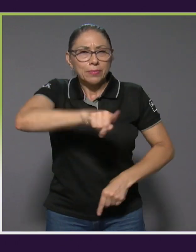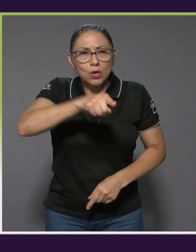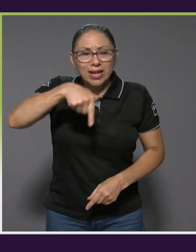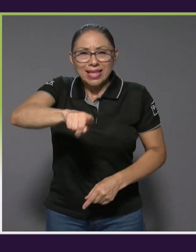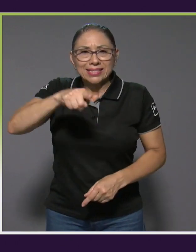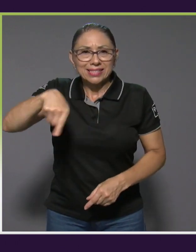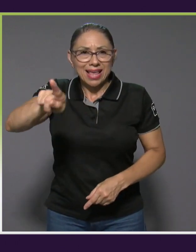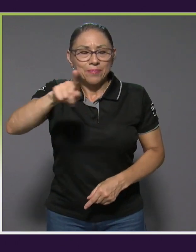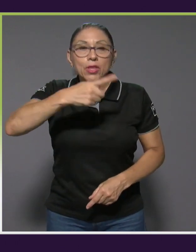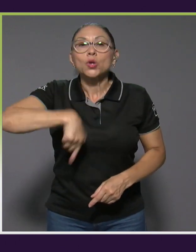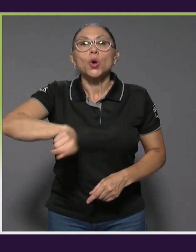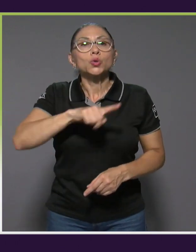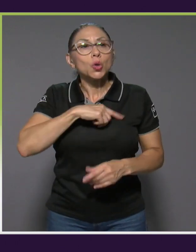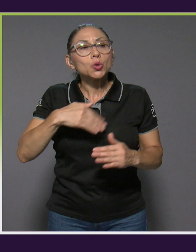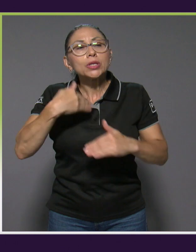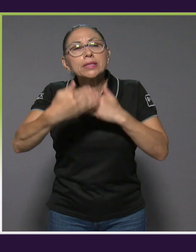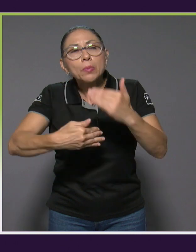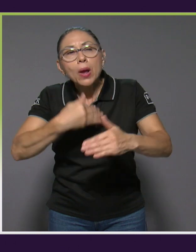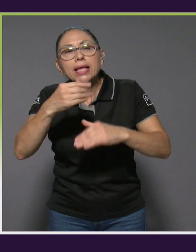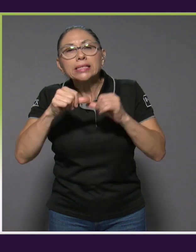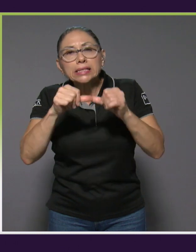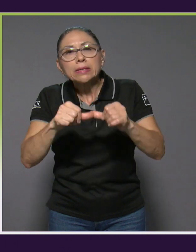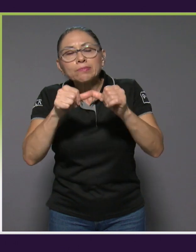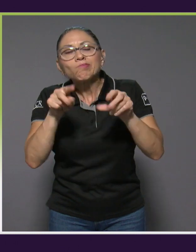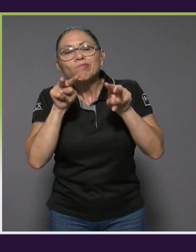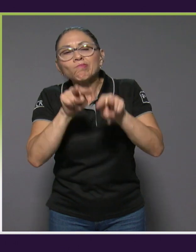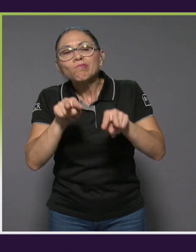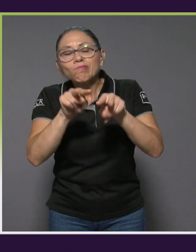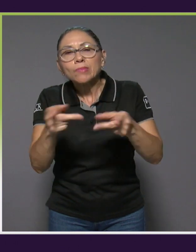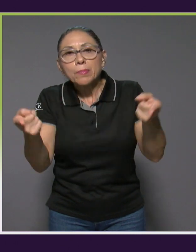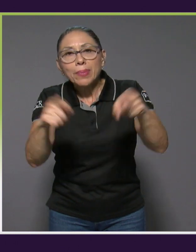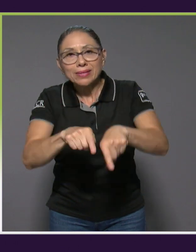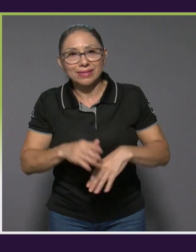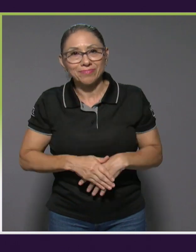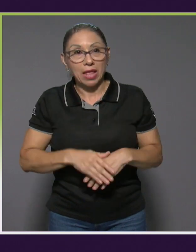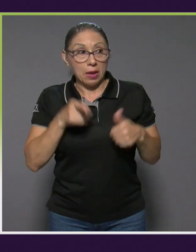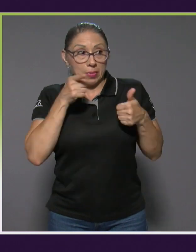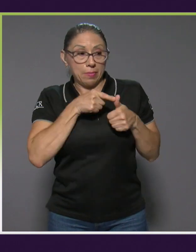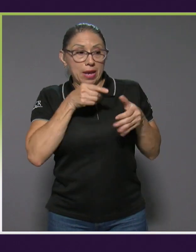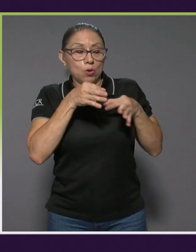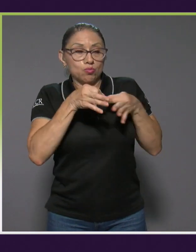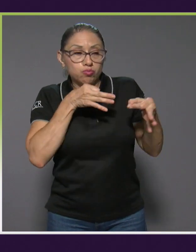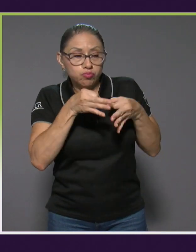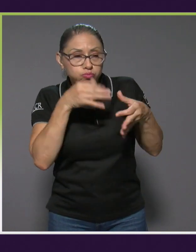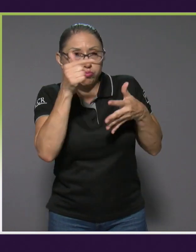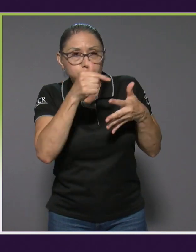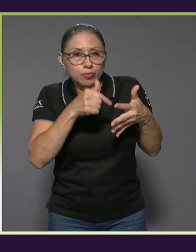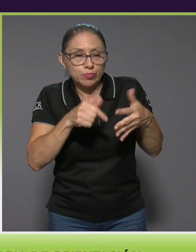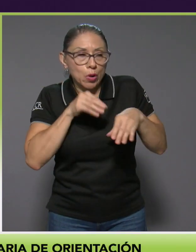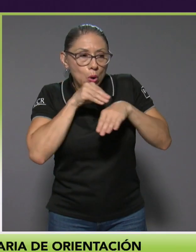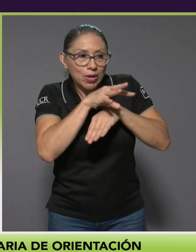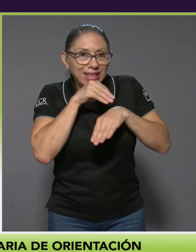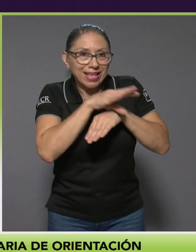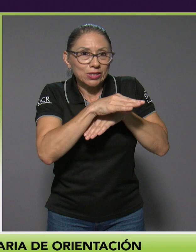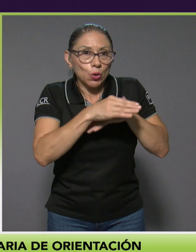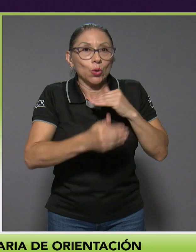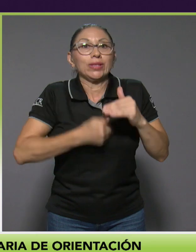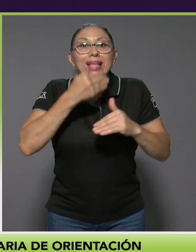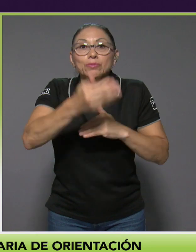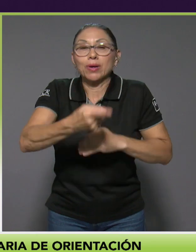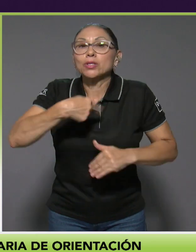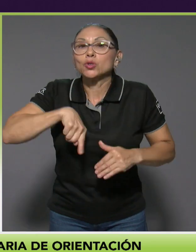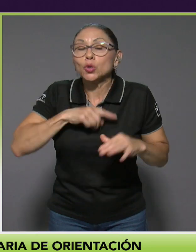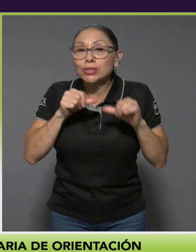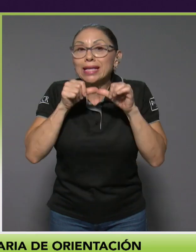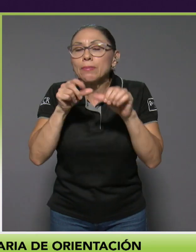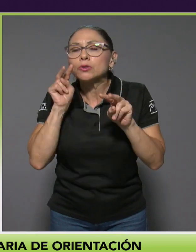los casos en seguimiento. Después de que le damos la orientación a la persona, lo ponemos en una marca de seguimiento en donde la